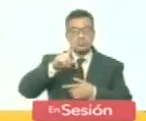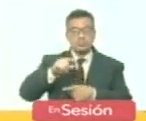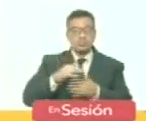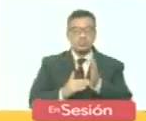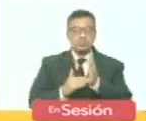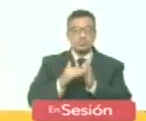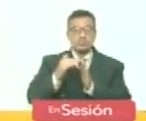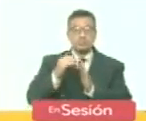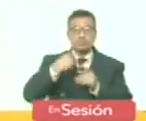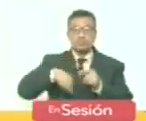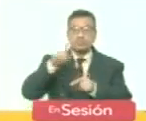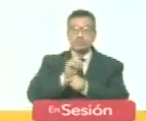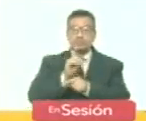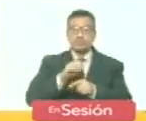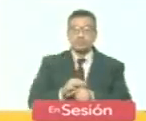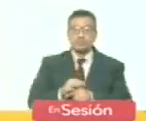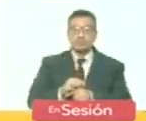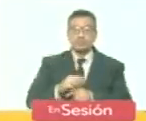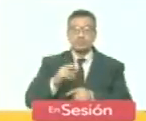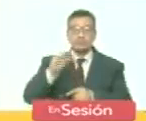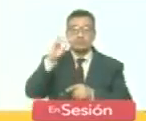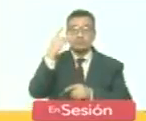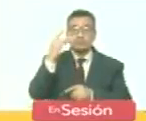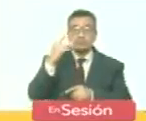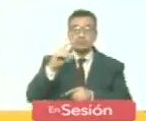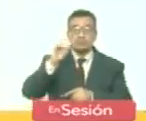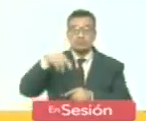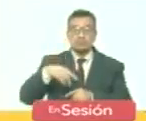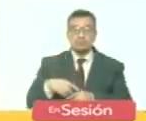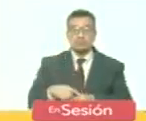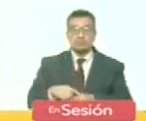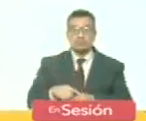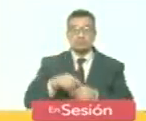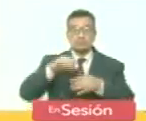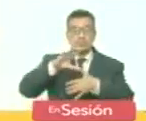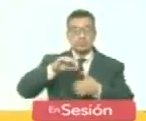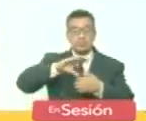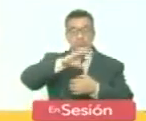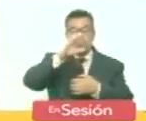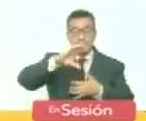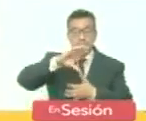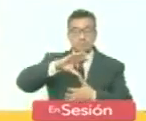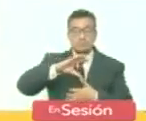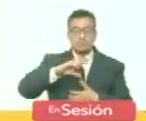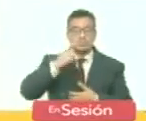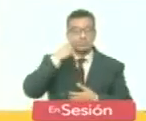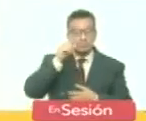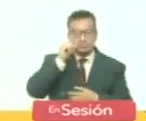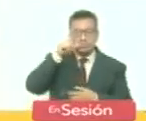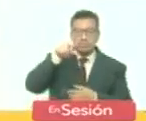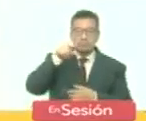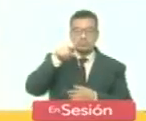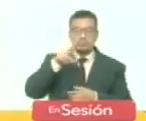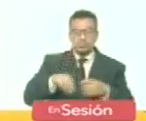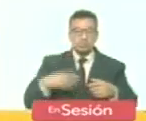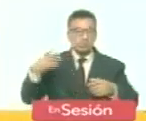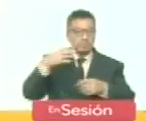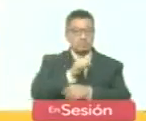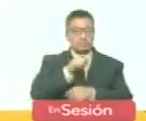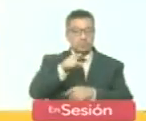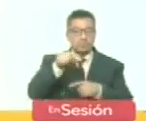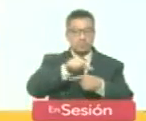creciendo? La única, y Bolivia, del continente sudamericano. Y se van a asombrar de lo que van a notar en